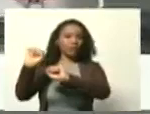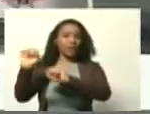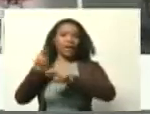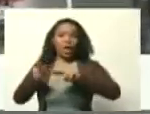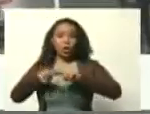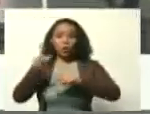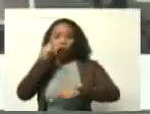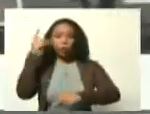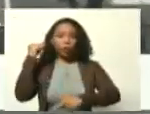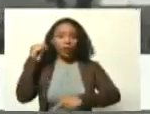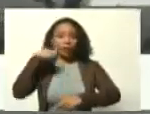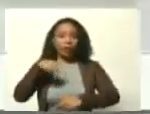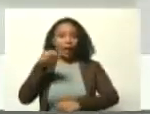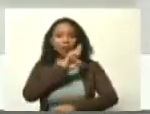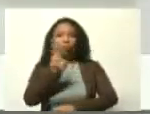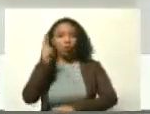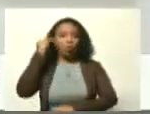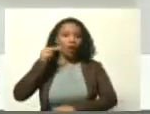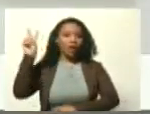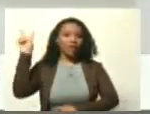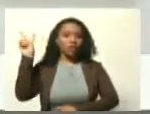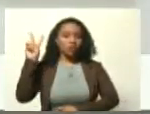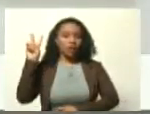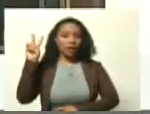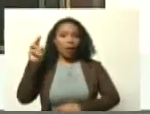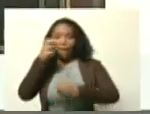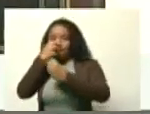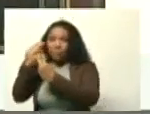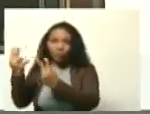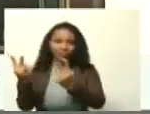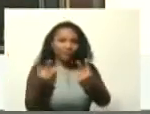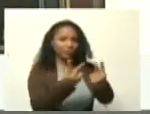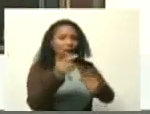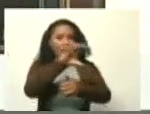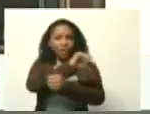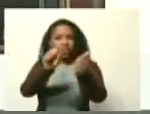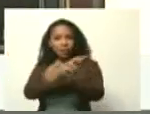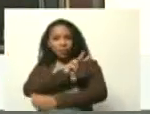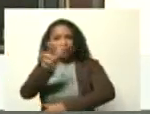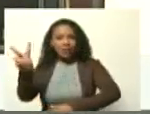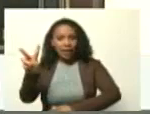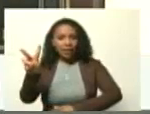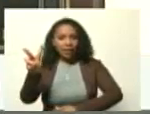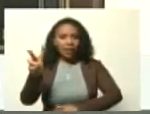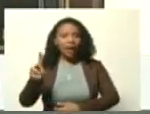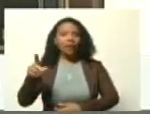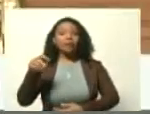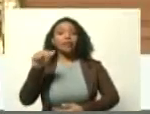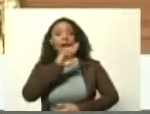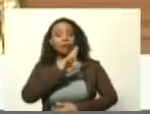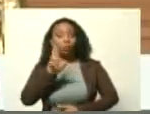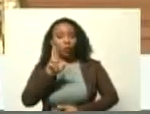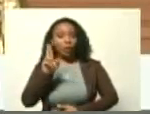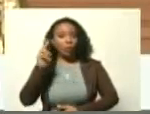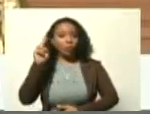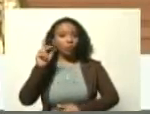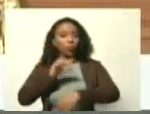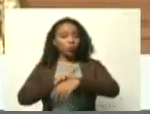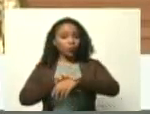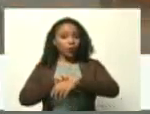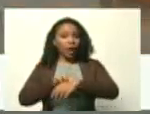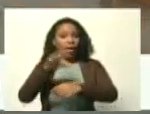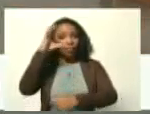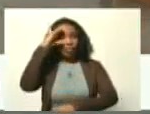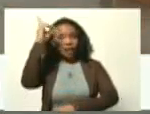República Bolivariana de Venezuela. Le dan la bienvenida a la vicepresidenta ejecutiva de la República, doctora